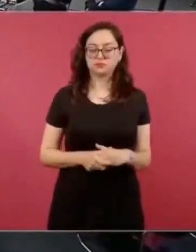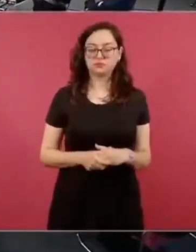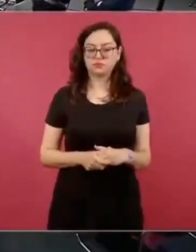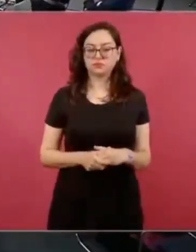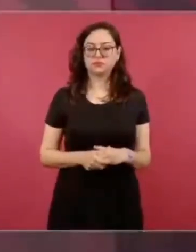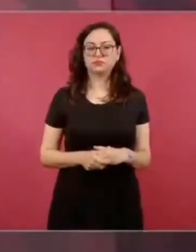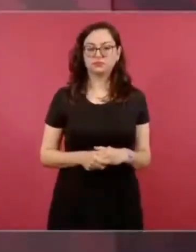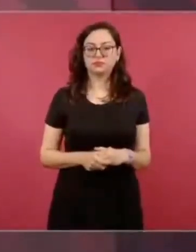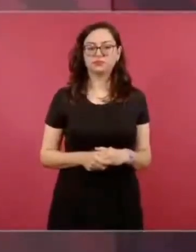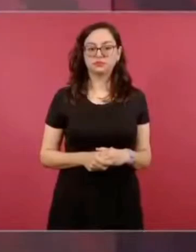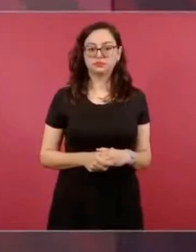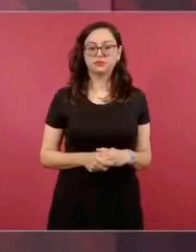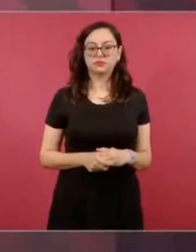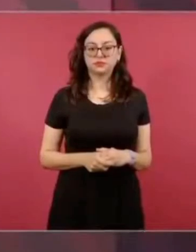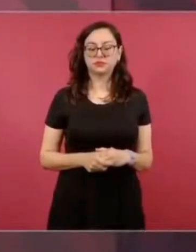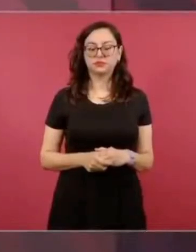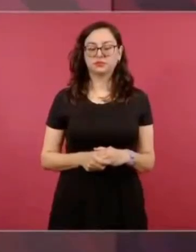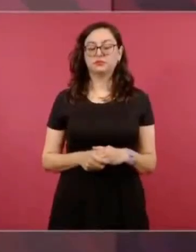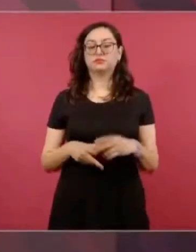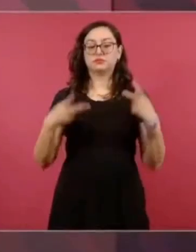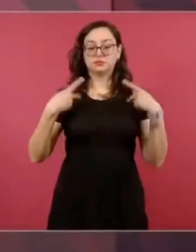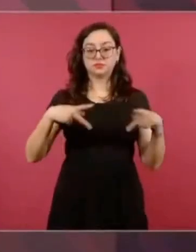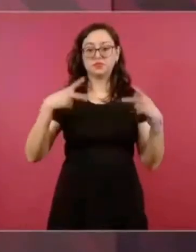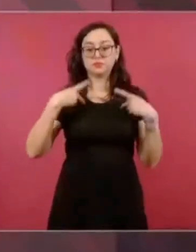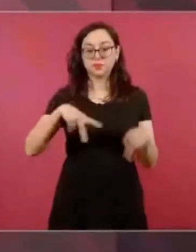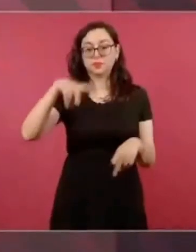y vamos a volver a dar los mexicanos